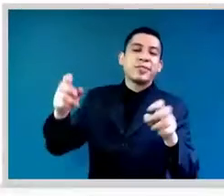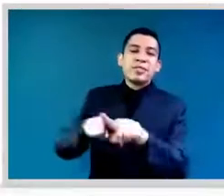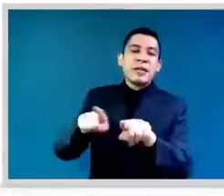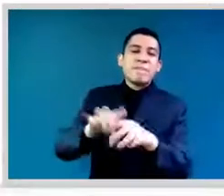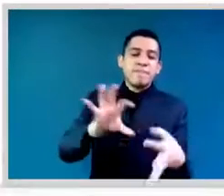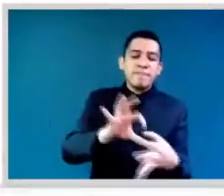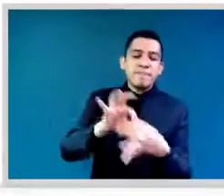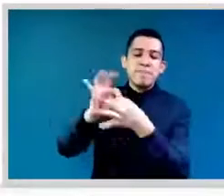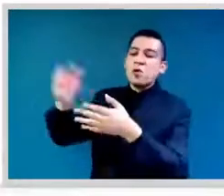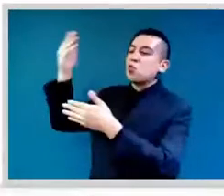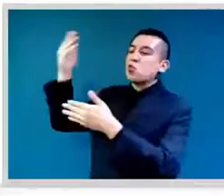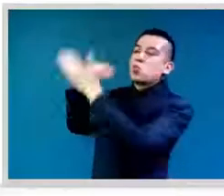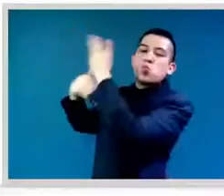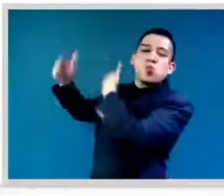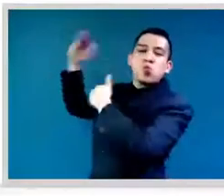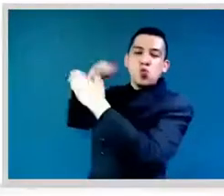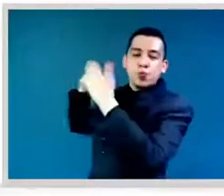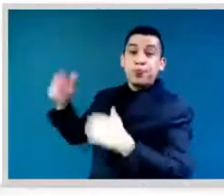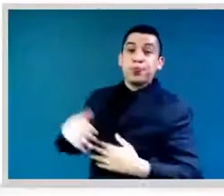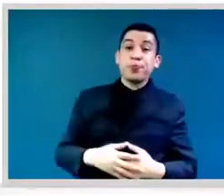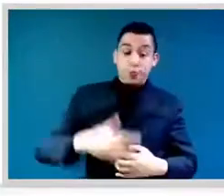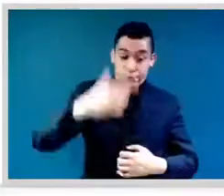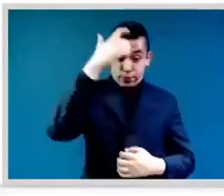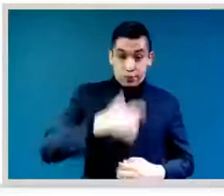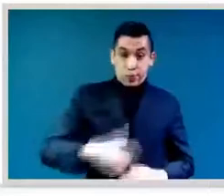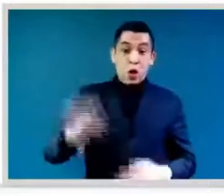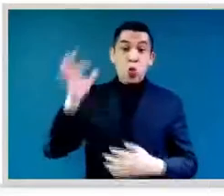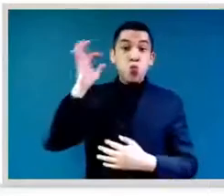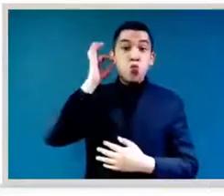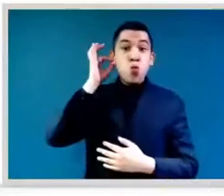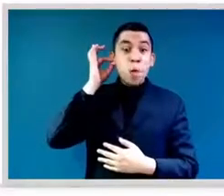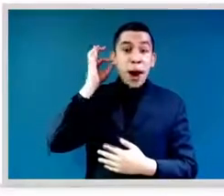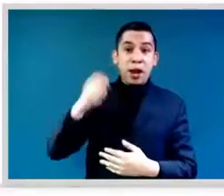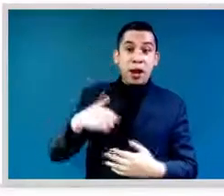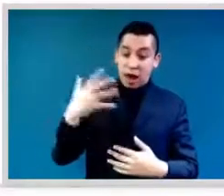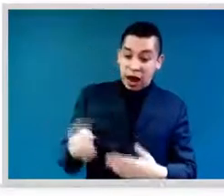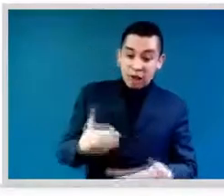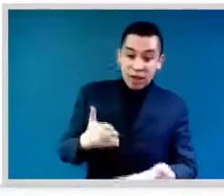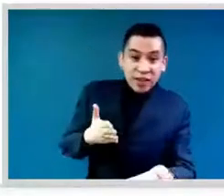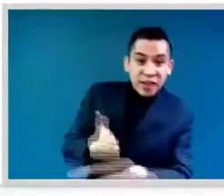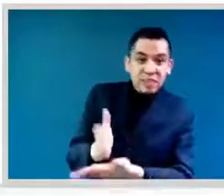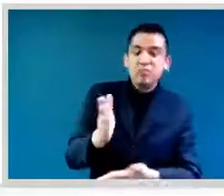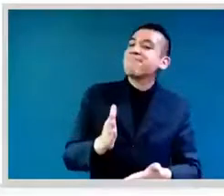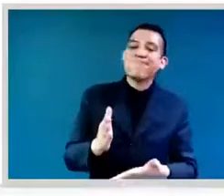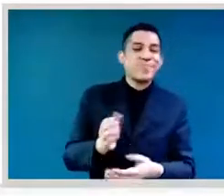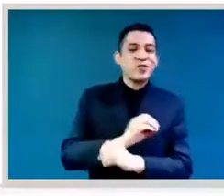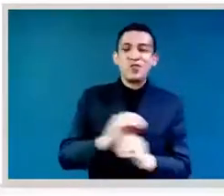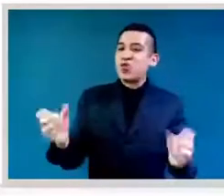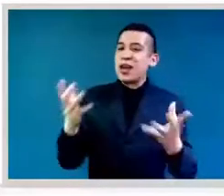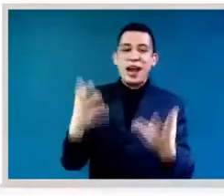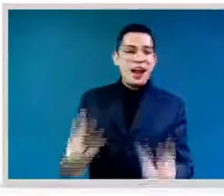no éramos ciudadanas, no teníamos derechos, no teníamos libertades y con los nuevos roles, con los nuevos papeles donde somos ciudadanas,